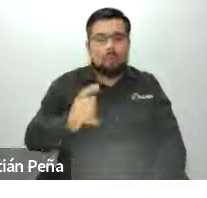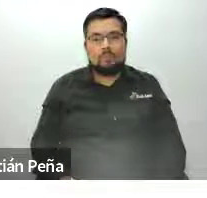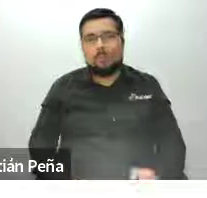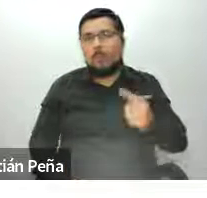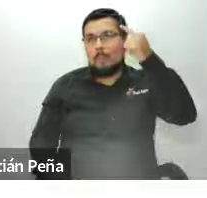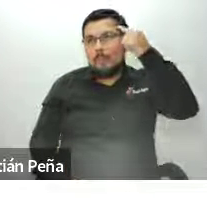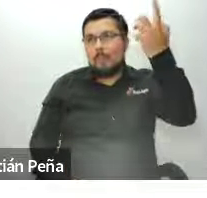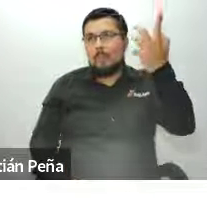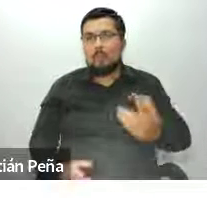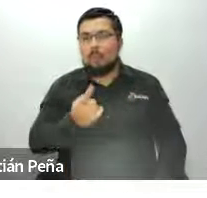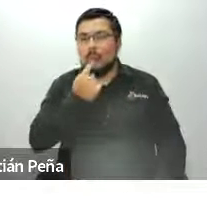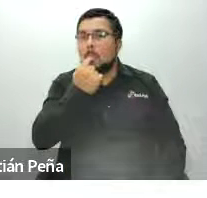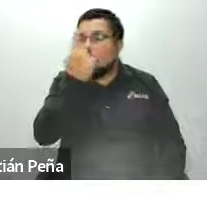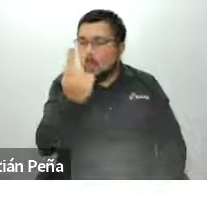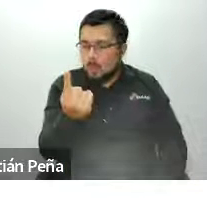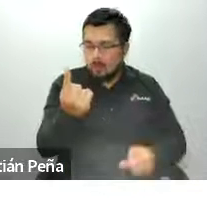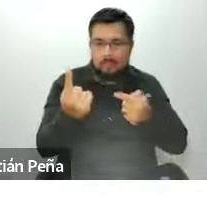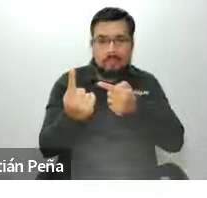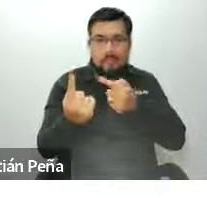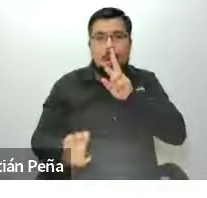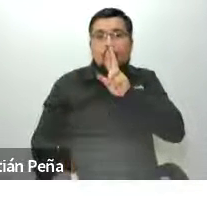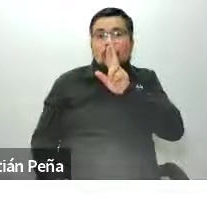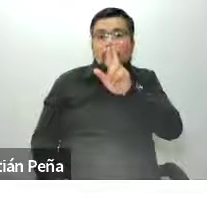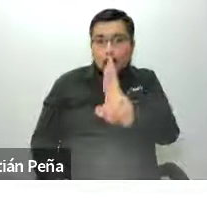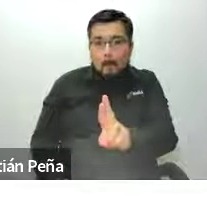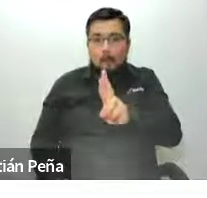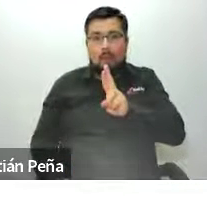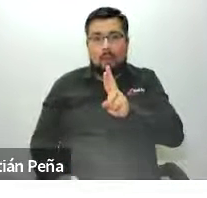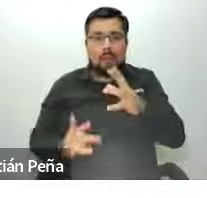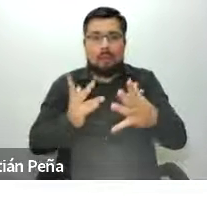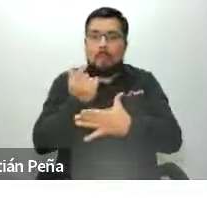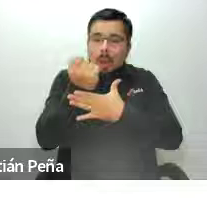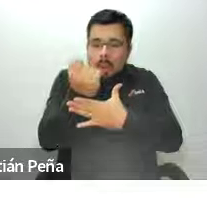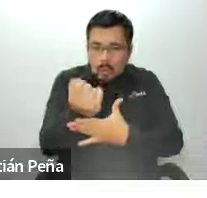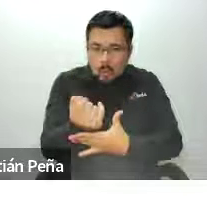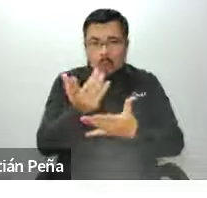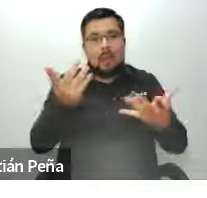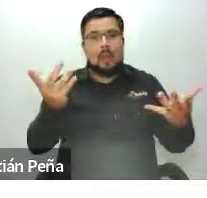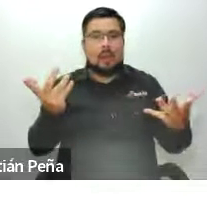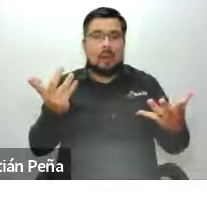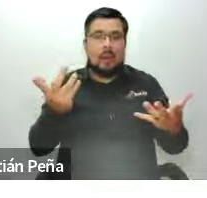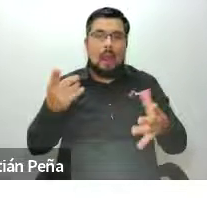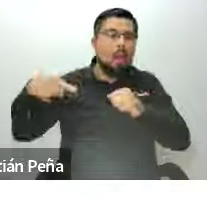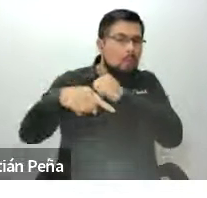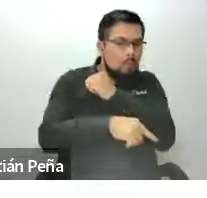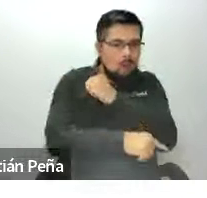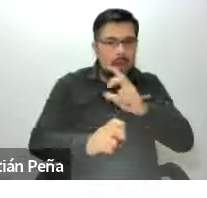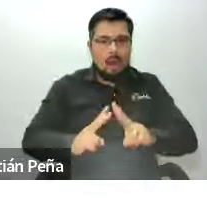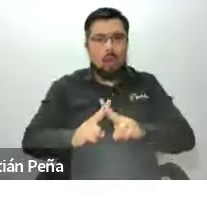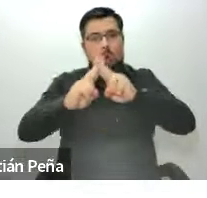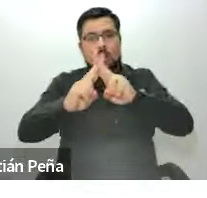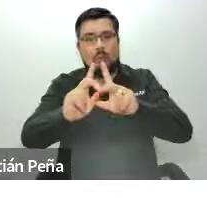para ayudar a profundizar en algunos elementos de lo que fue la construcción, por una parte, para algunas y algunos de